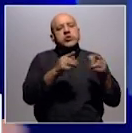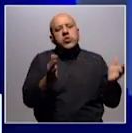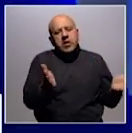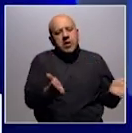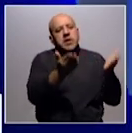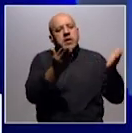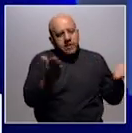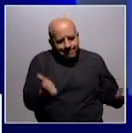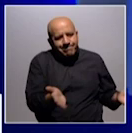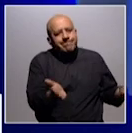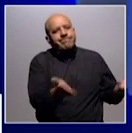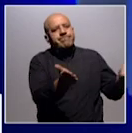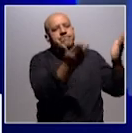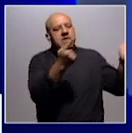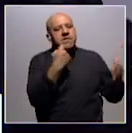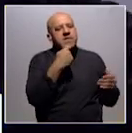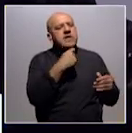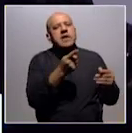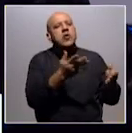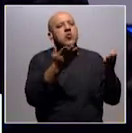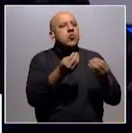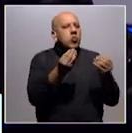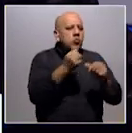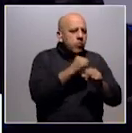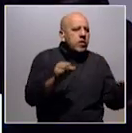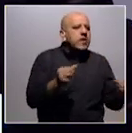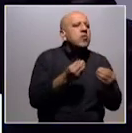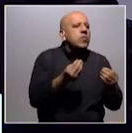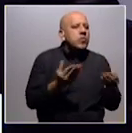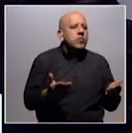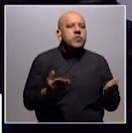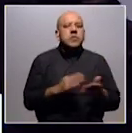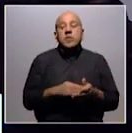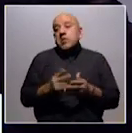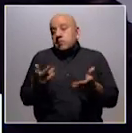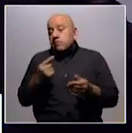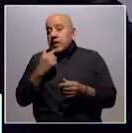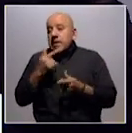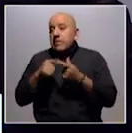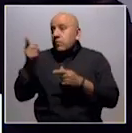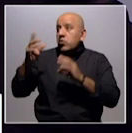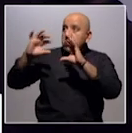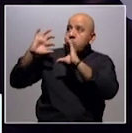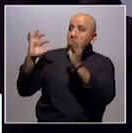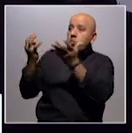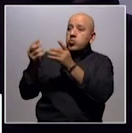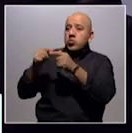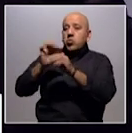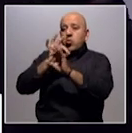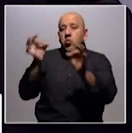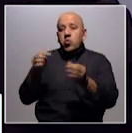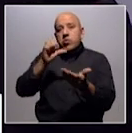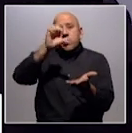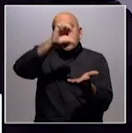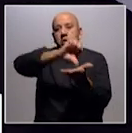por venir dice falta o no se da en la medida de lo ideal es lo ideal y bueno tomando un ejemplo del mundo también o de los países que